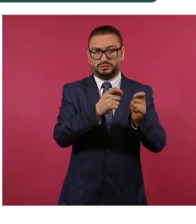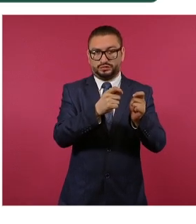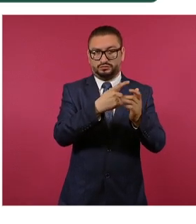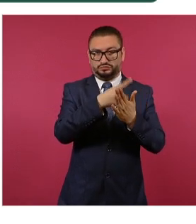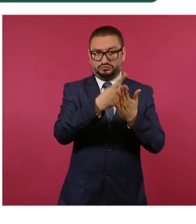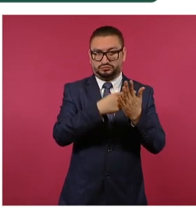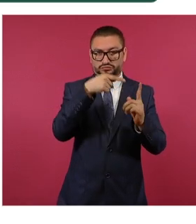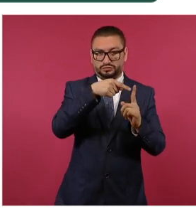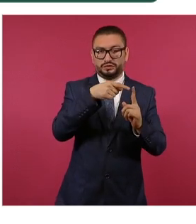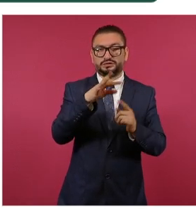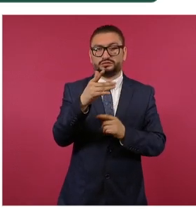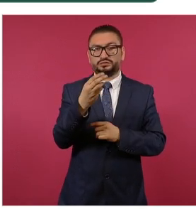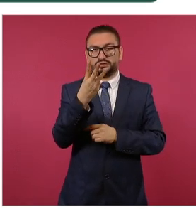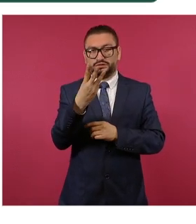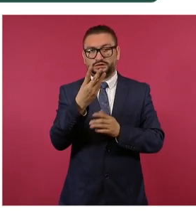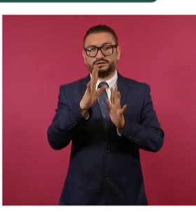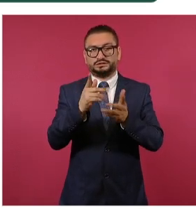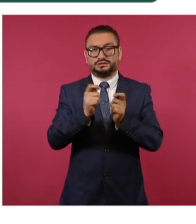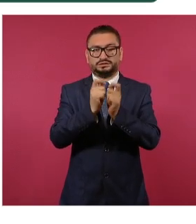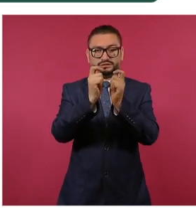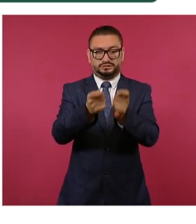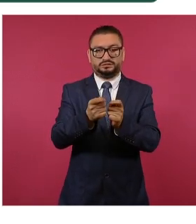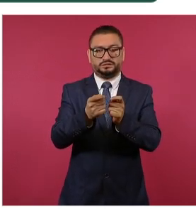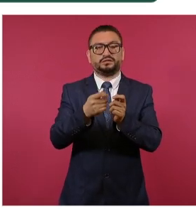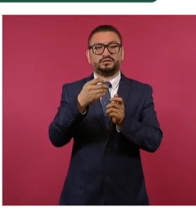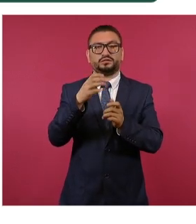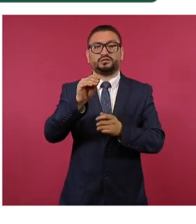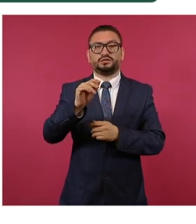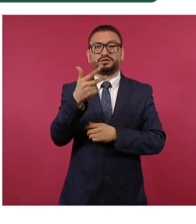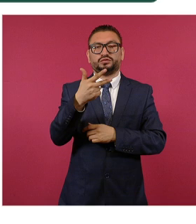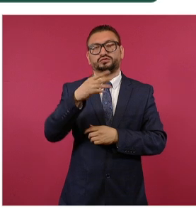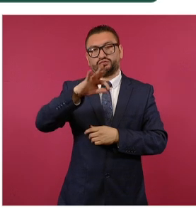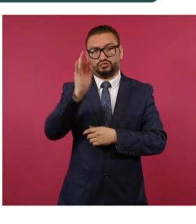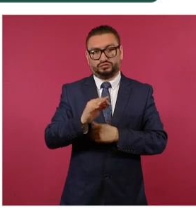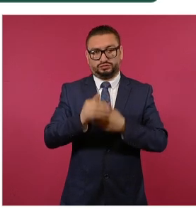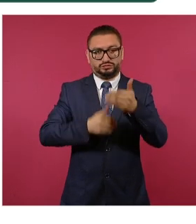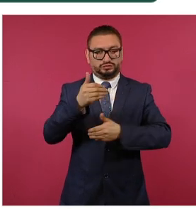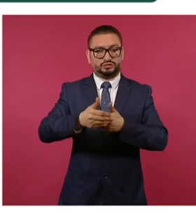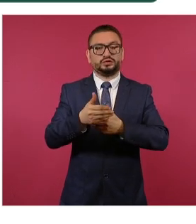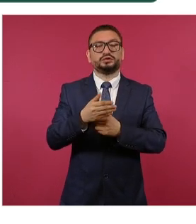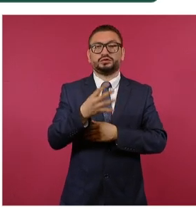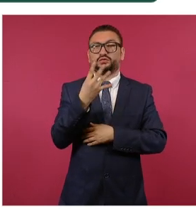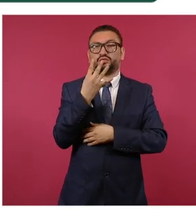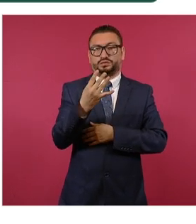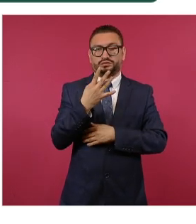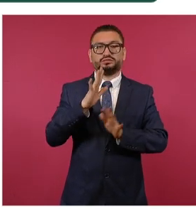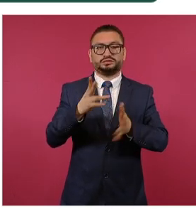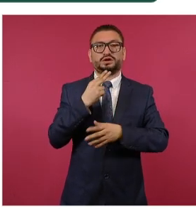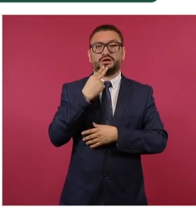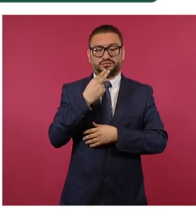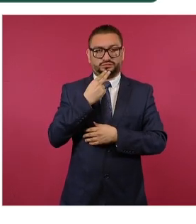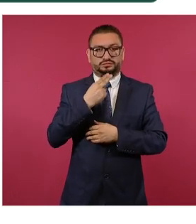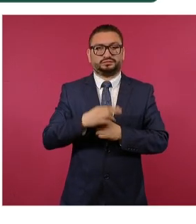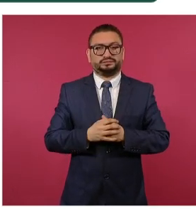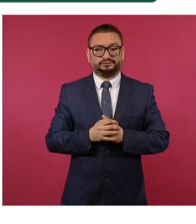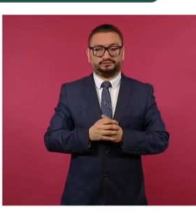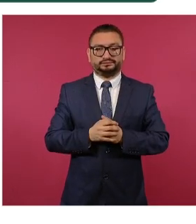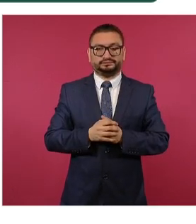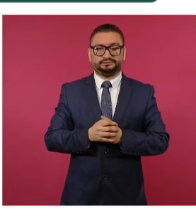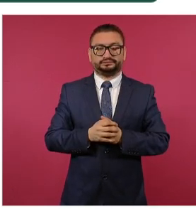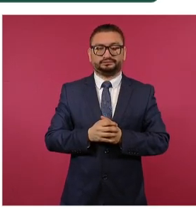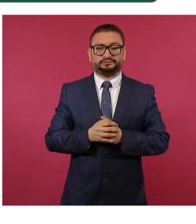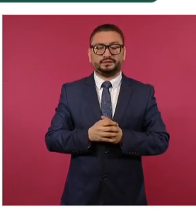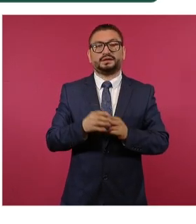ya programadas, 53 que ya se han entregado, es un 98% el avance, y 4 que ya tienen, empezaron ya